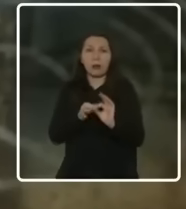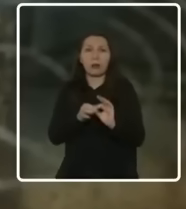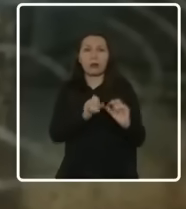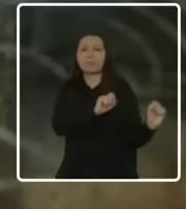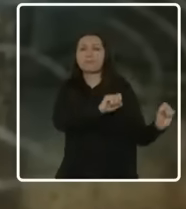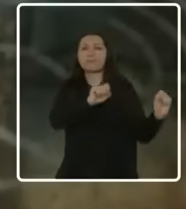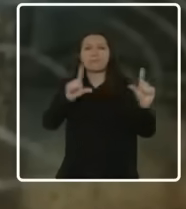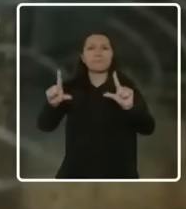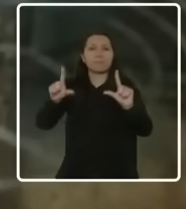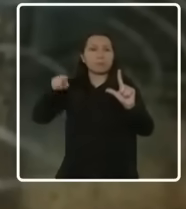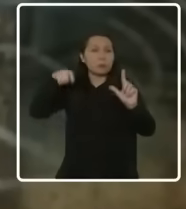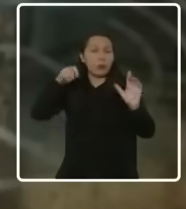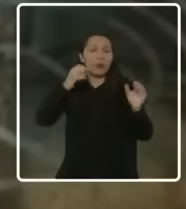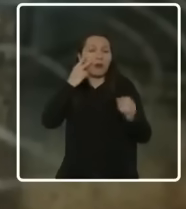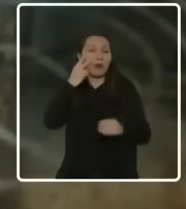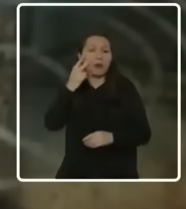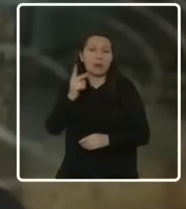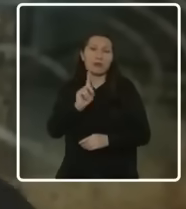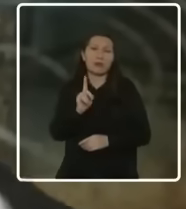imagen burda